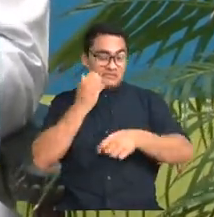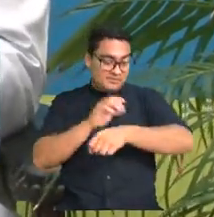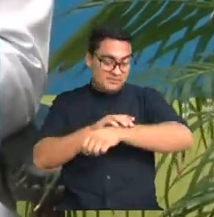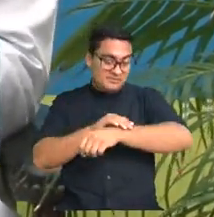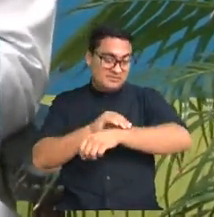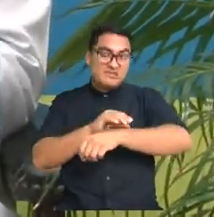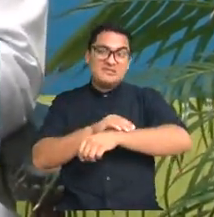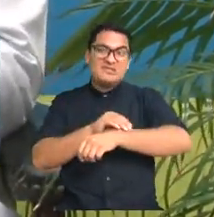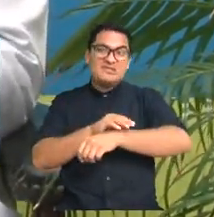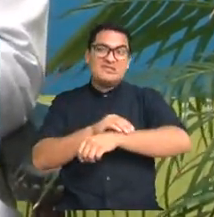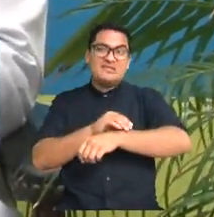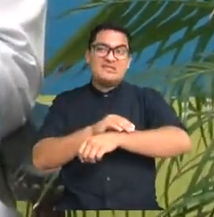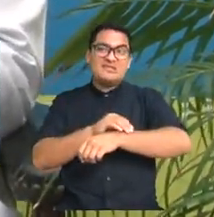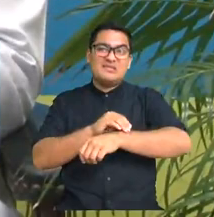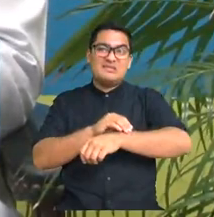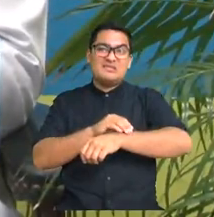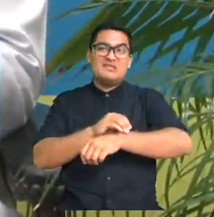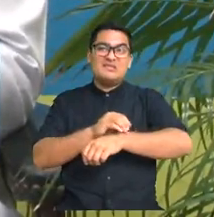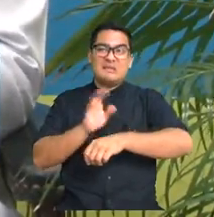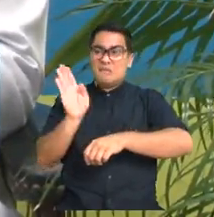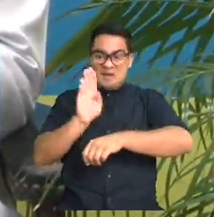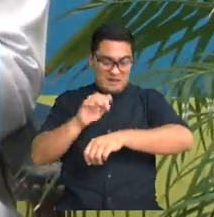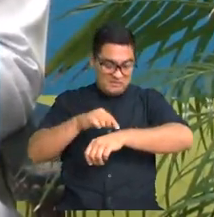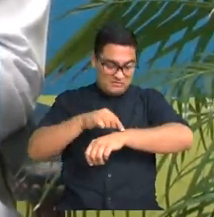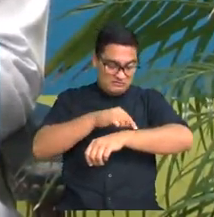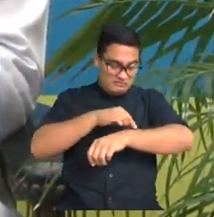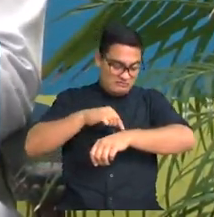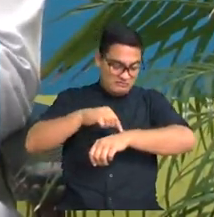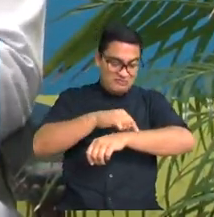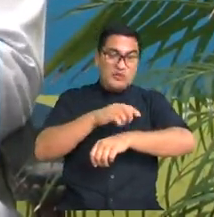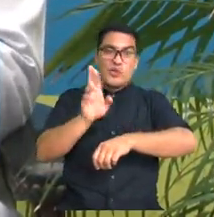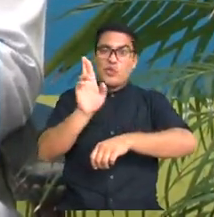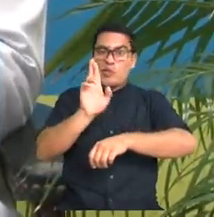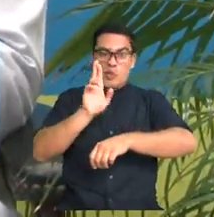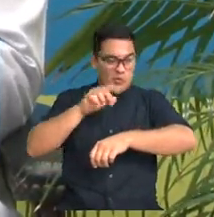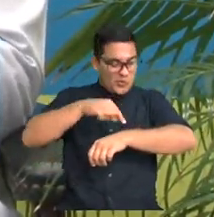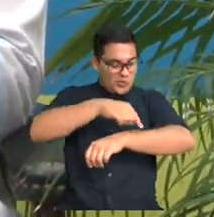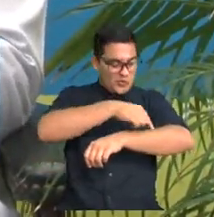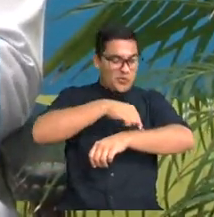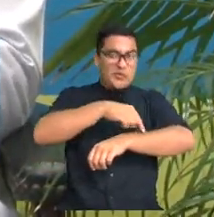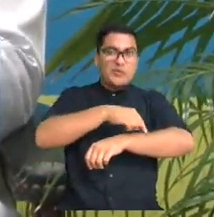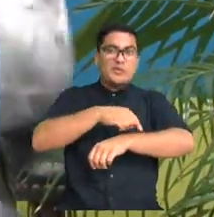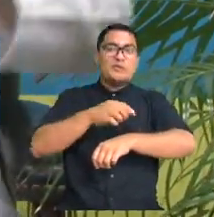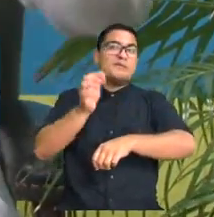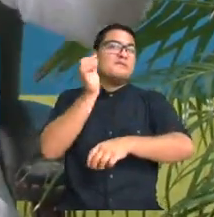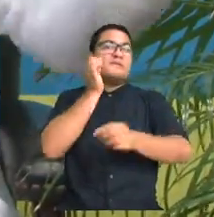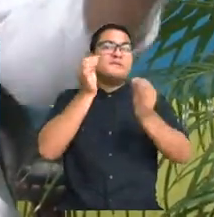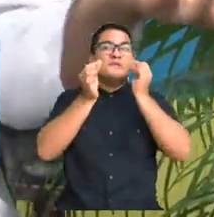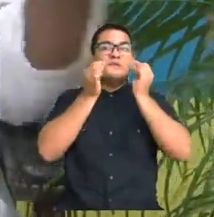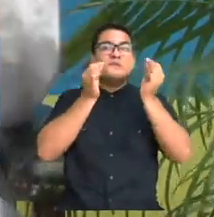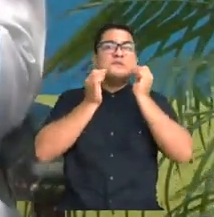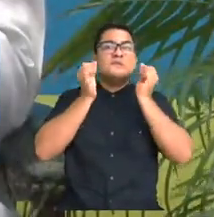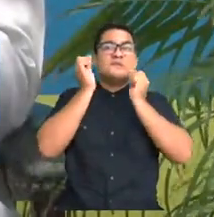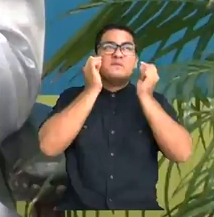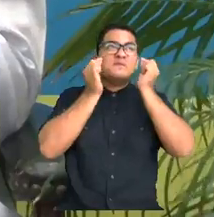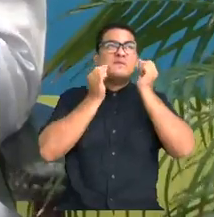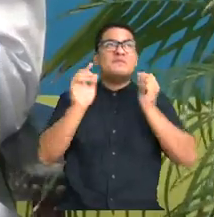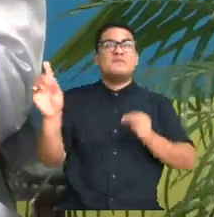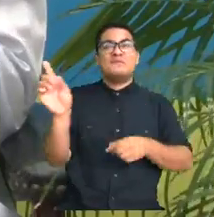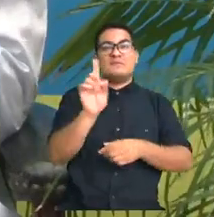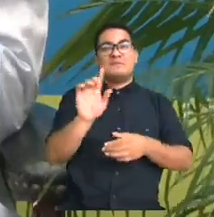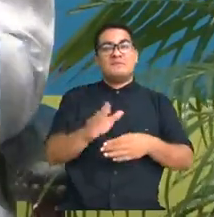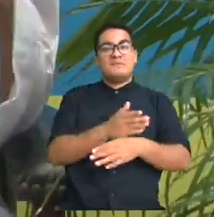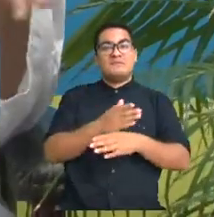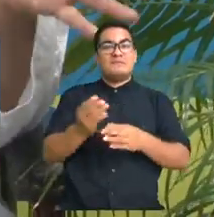tienen psoriasis, vitiligo, pacientes que además tienen acné, entonces ya no podemos clasificarlos de esta